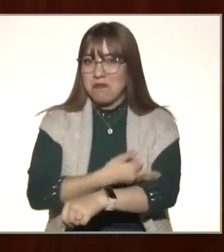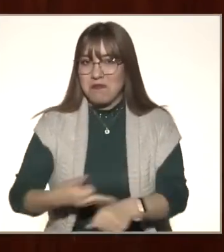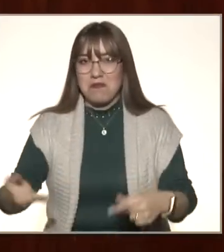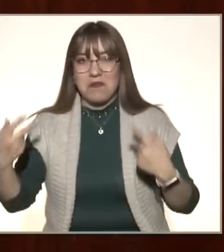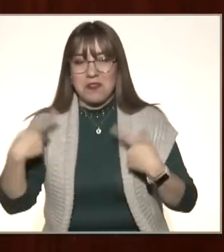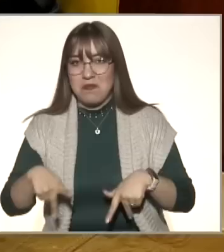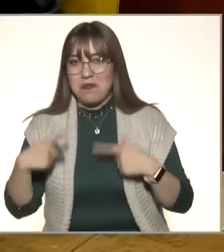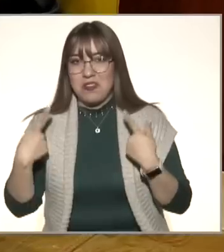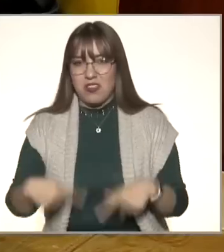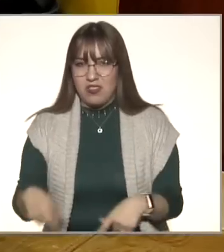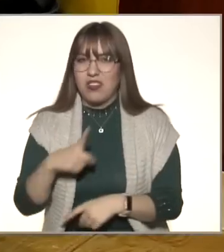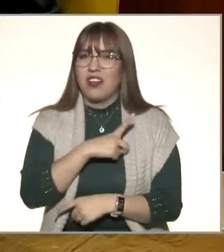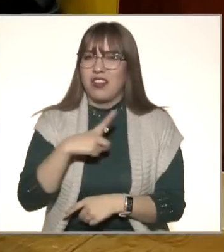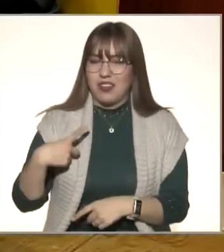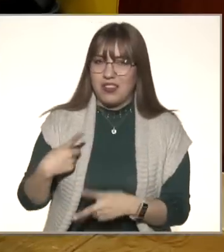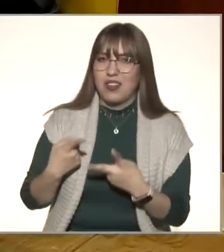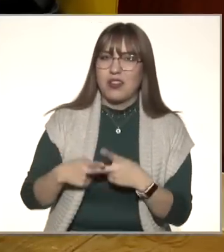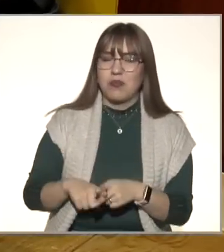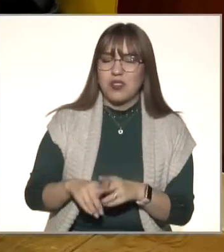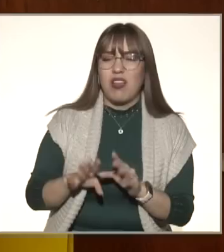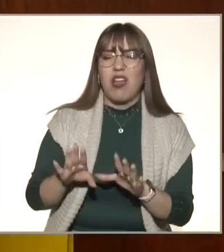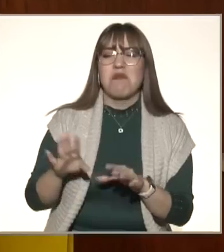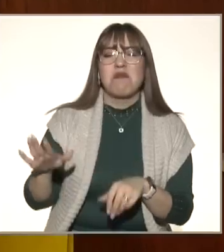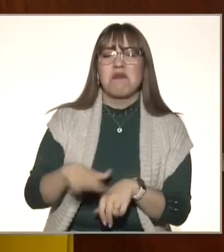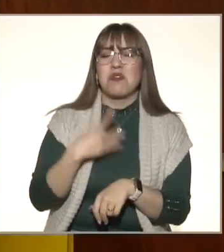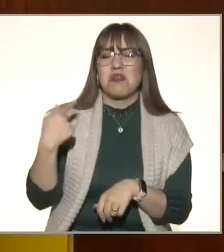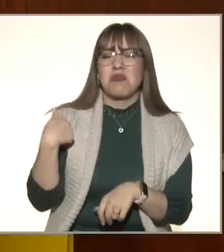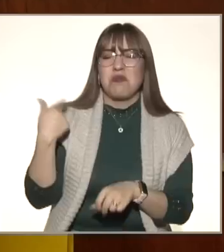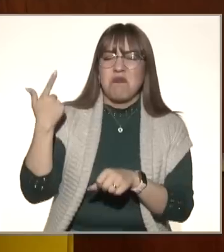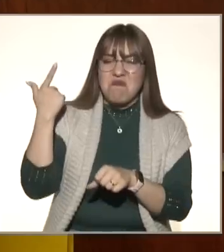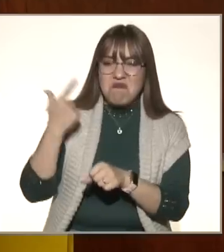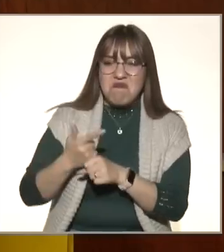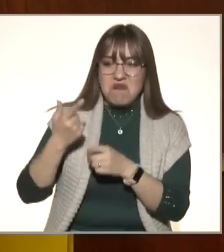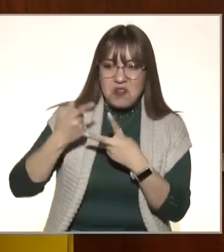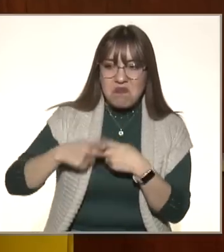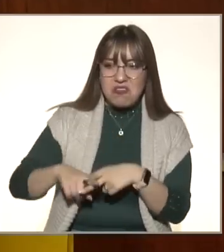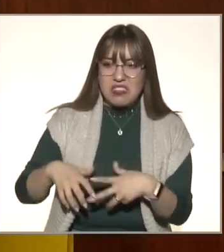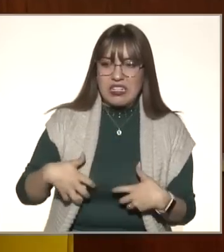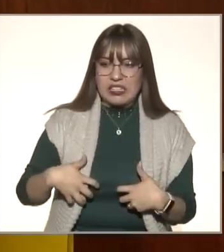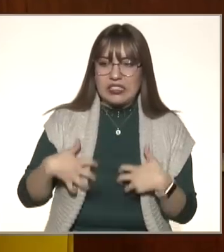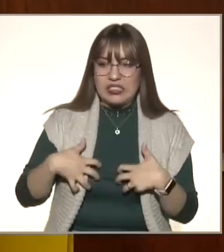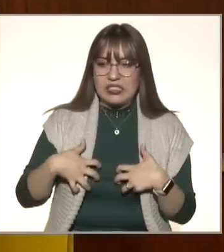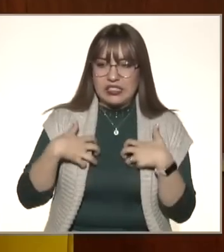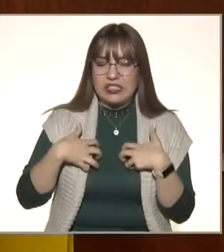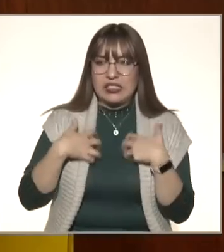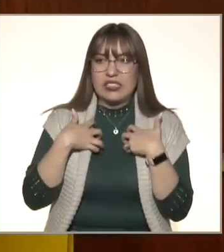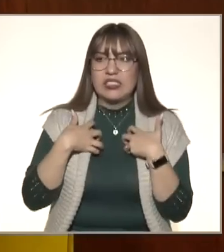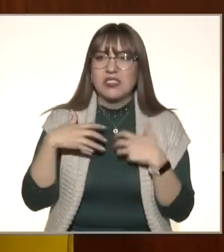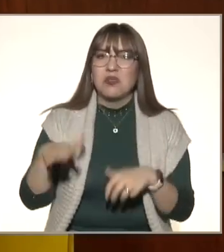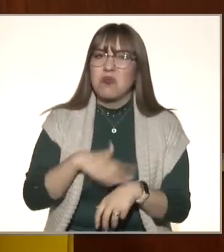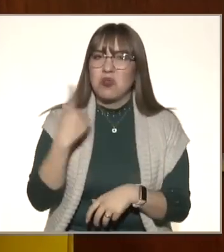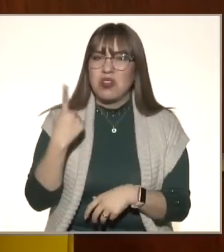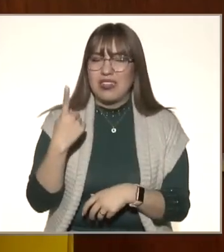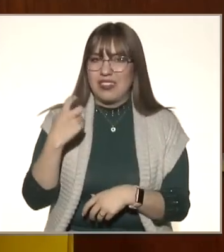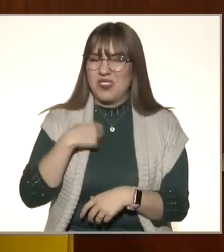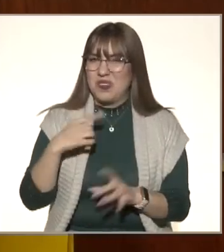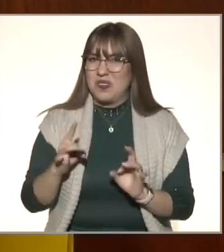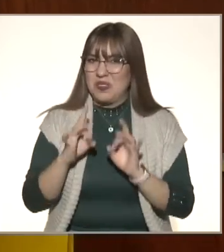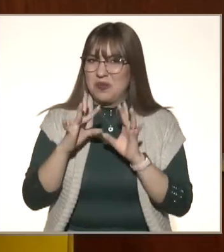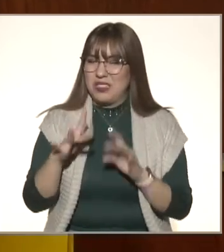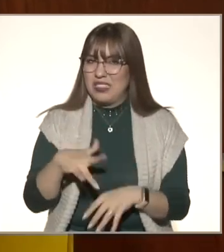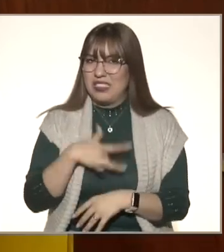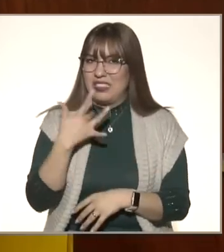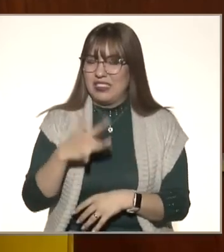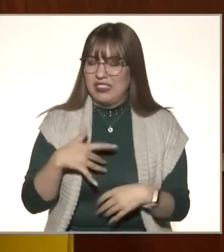a trabajar estas técnicas, ¿no? A ver, ¿qué es lo que me detona? ¿Qué es lo que hace que me enoje muchísimo? Y en cuanto sienta ese dolor y ese